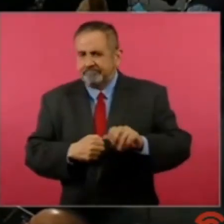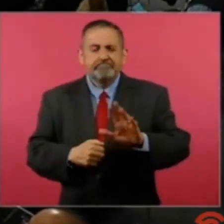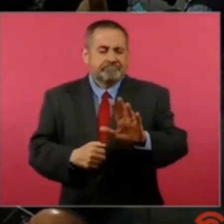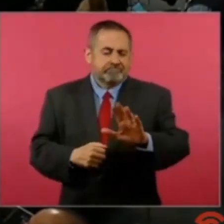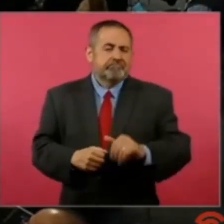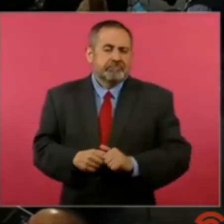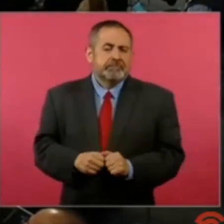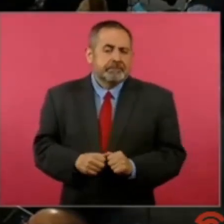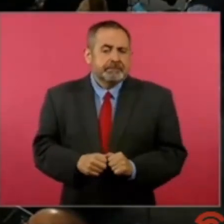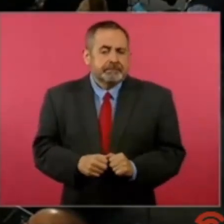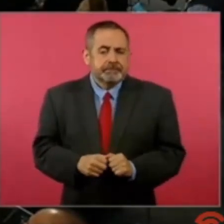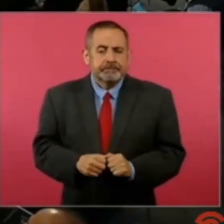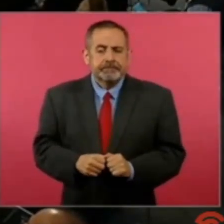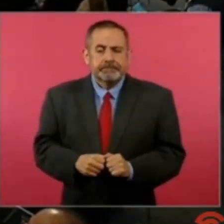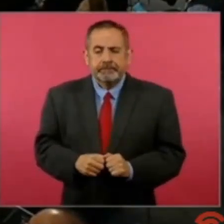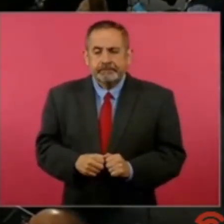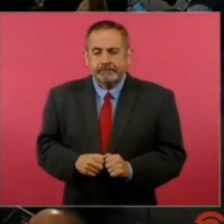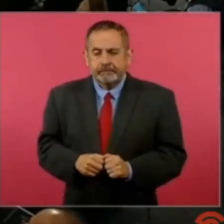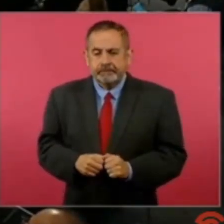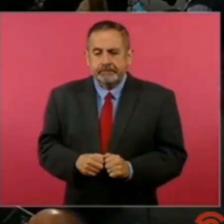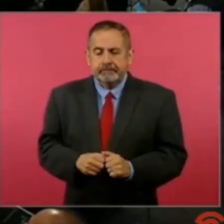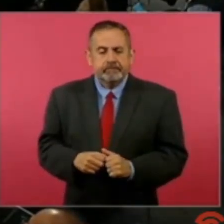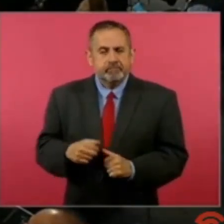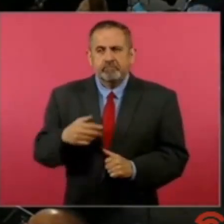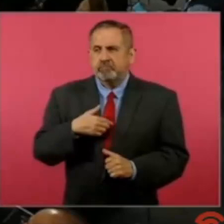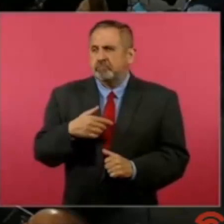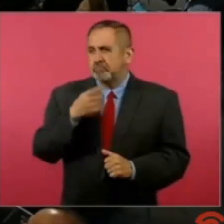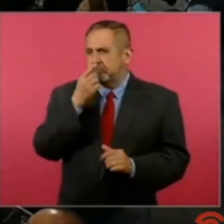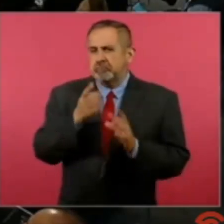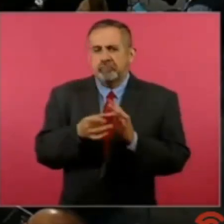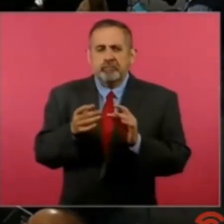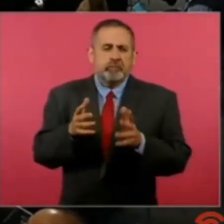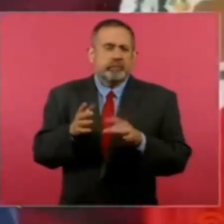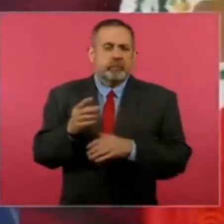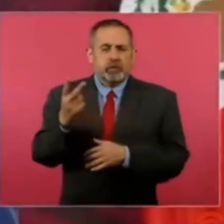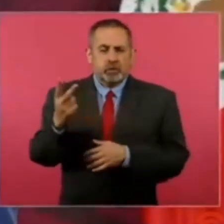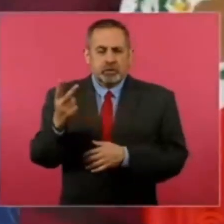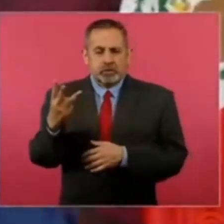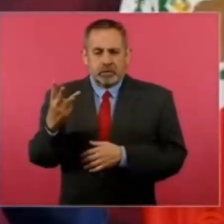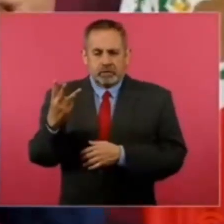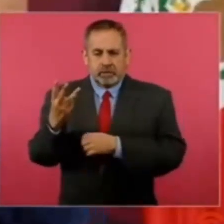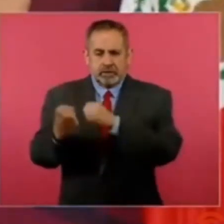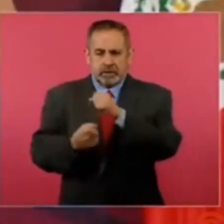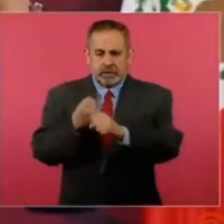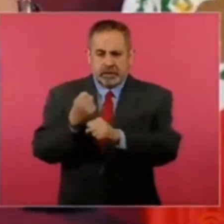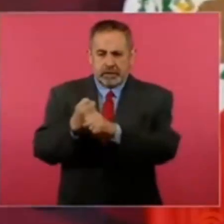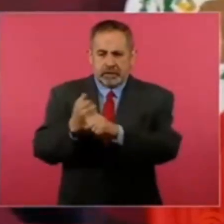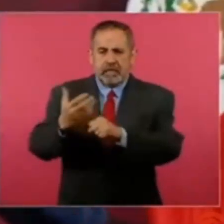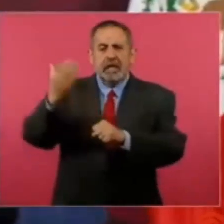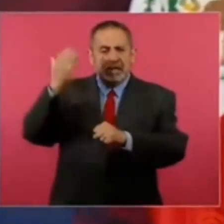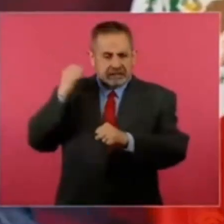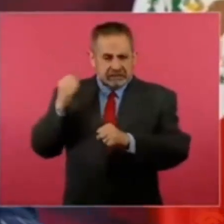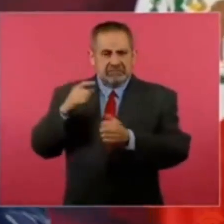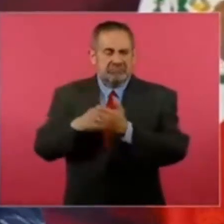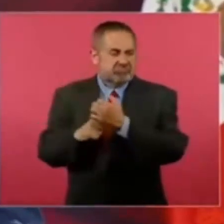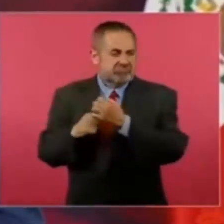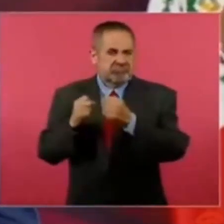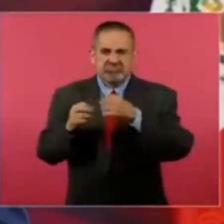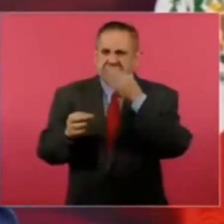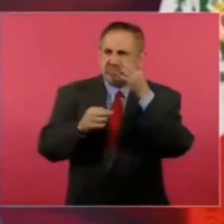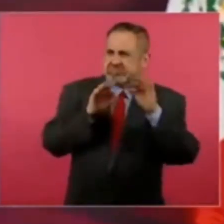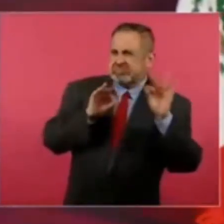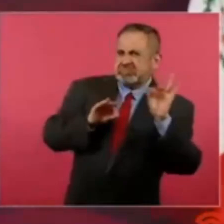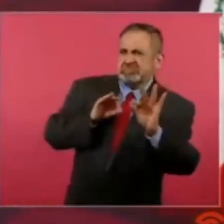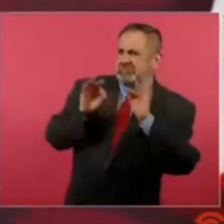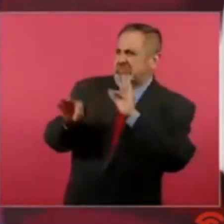Y antes, me refiero a hace 2-3 años que empezaron fuerte con esta campaña,